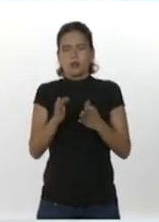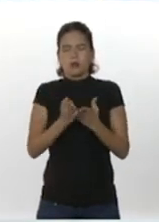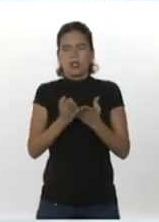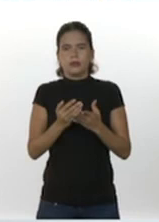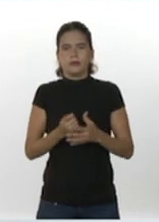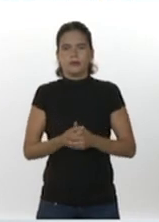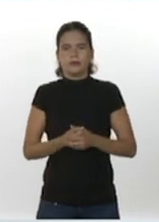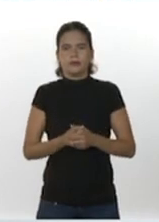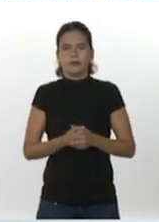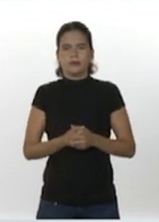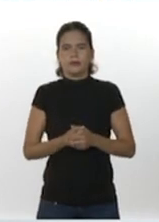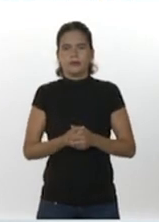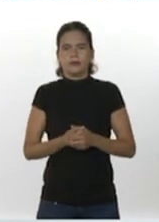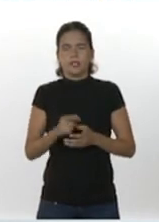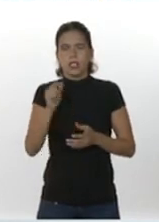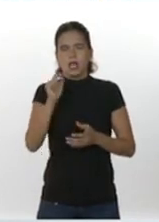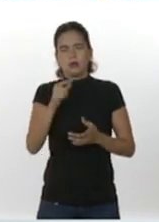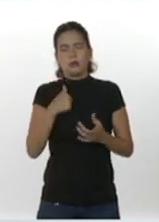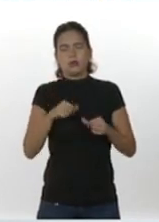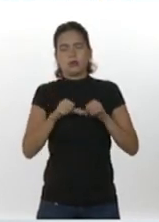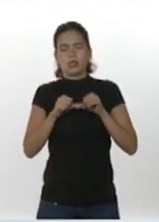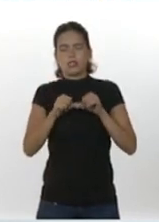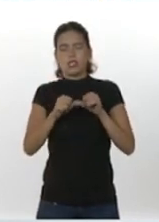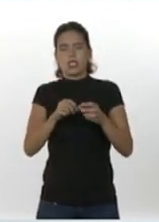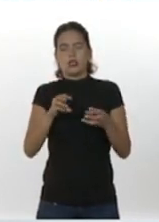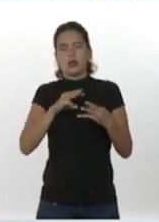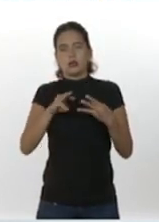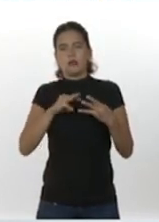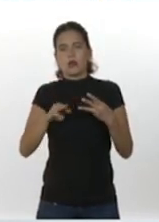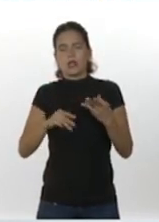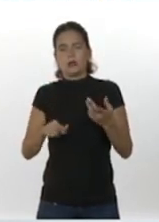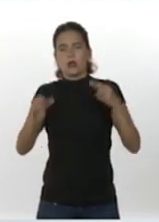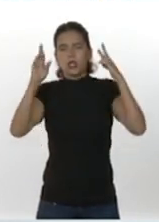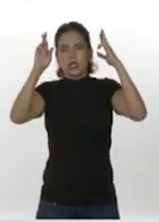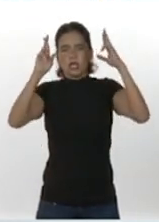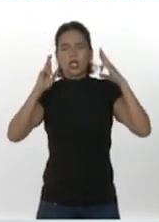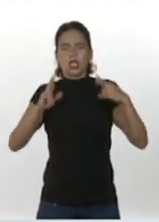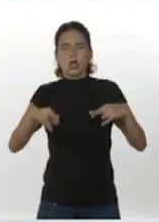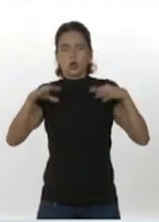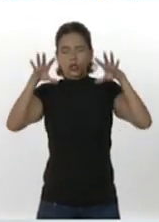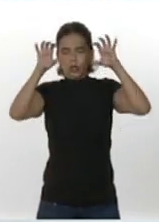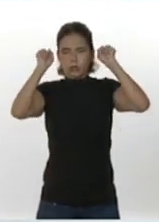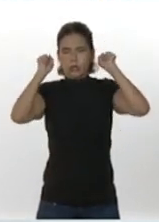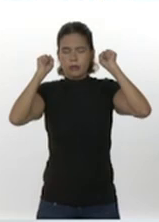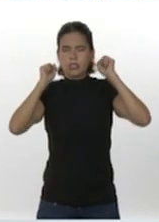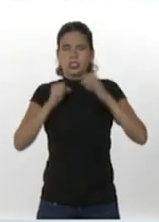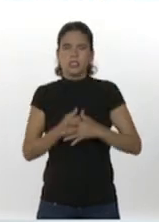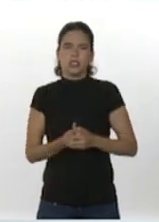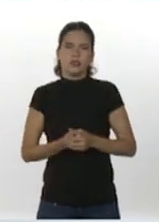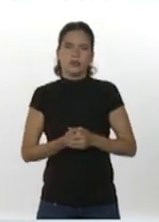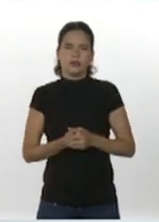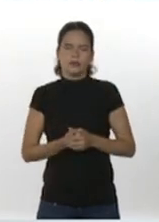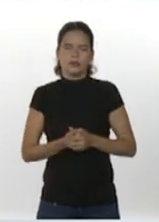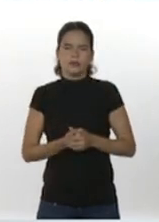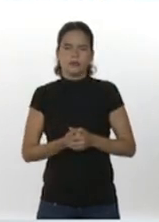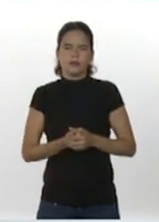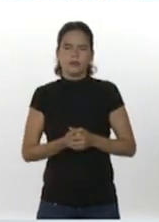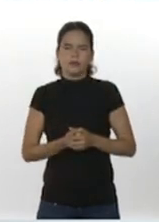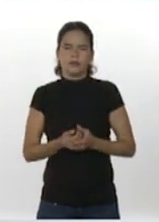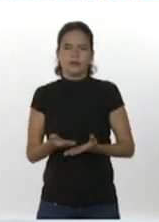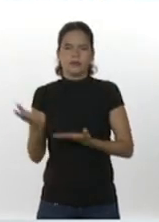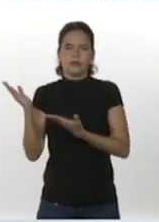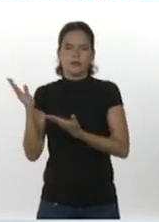una Escuela. Pero ha llegado el momento de seguir con nuestro programa, con el segmento favorito y de mucho entretenimiento, y es Recursos para el